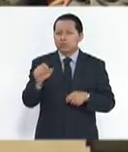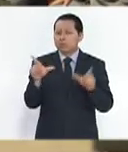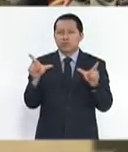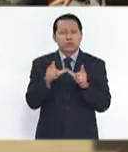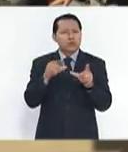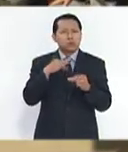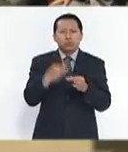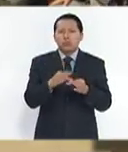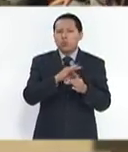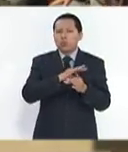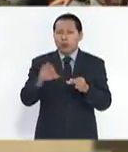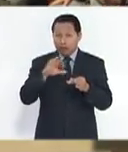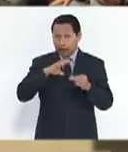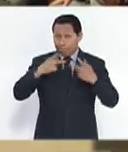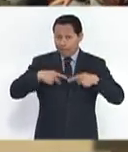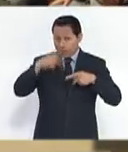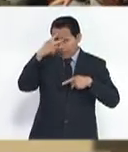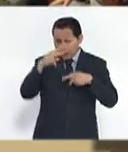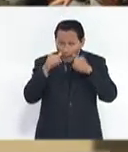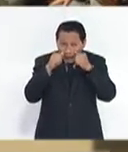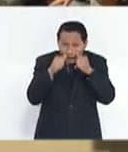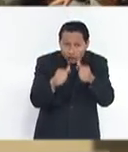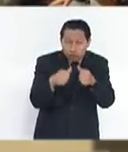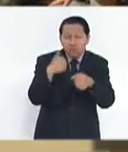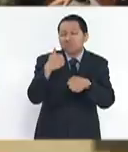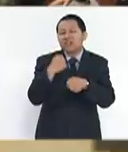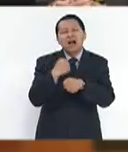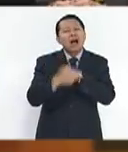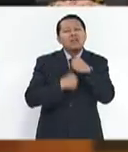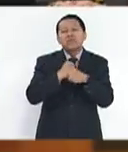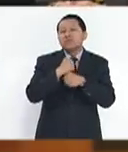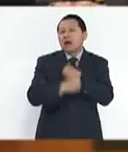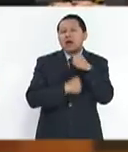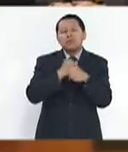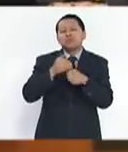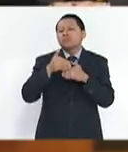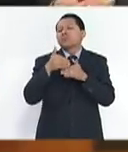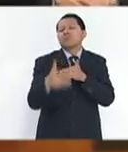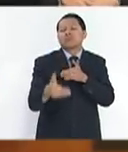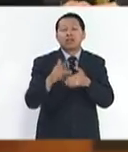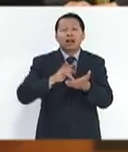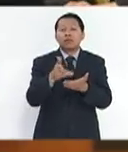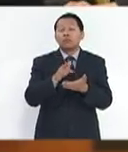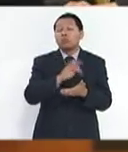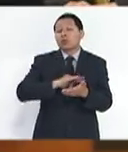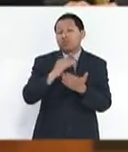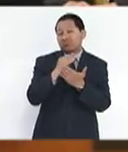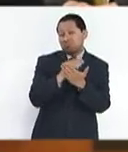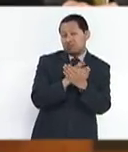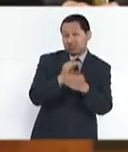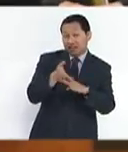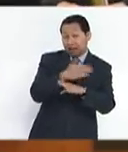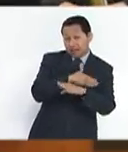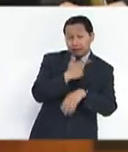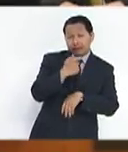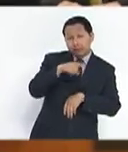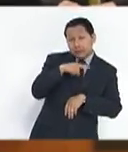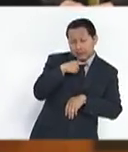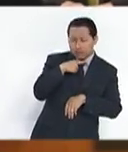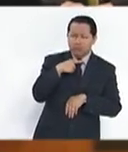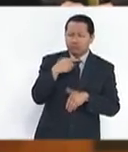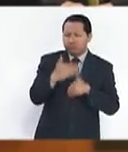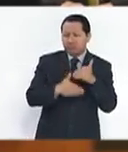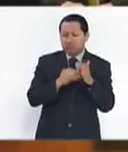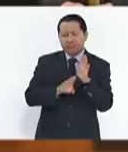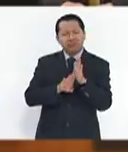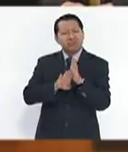atención a los mexicanos por muchos años más, gracias a las medidas que le permitieron salir de la quiebra y contar, sobre todo,